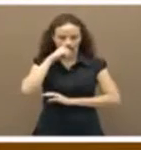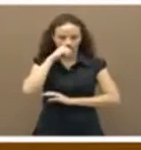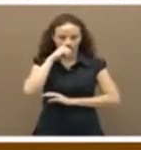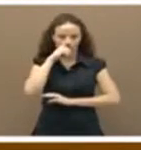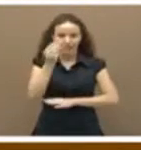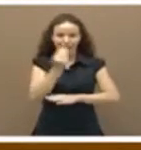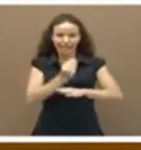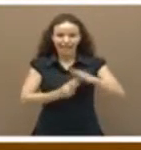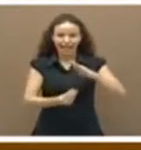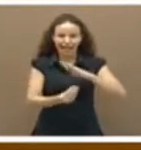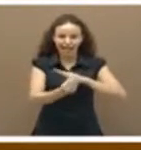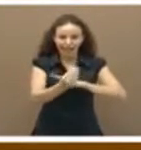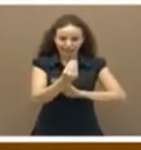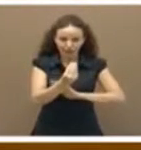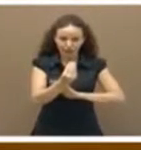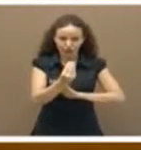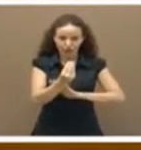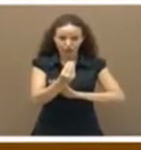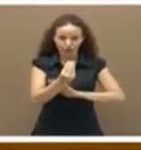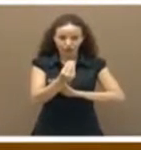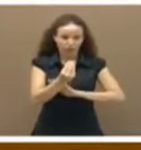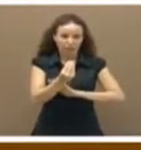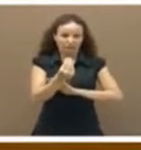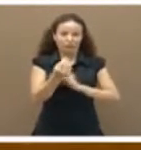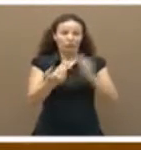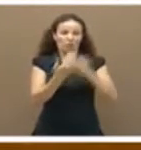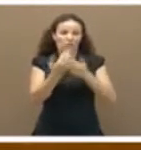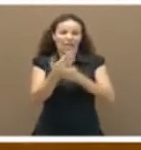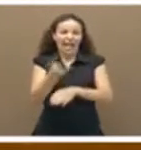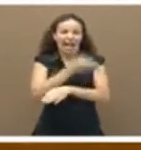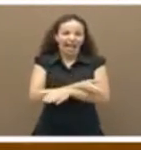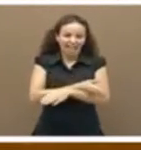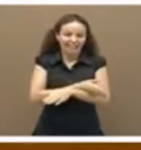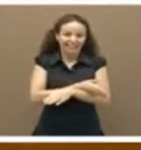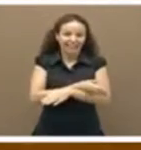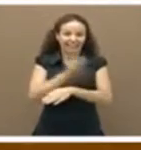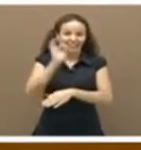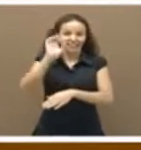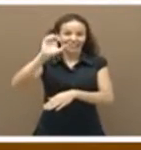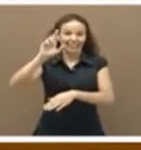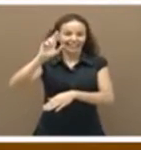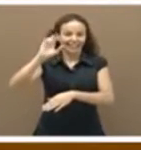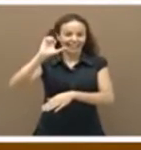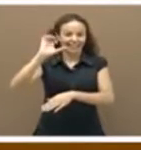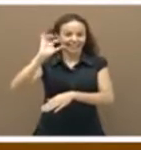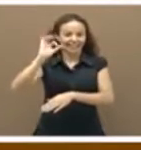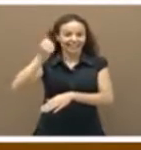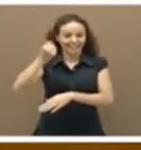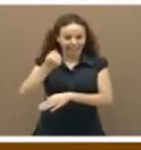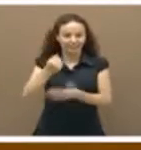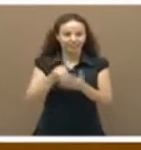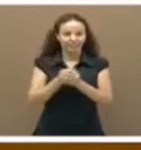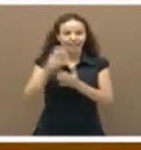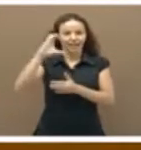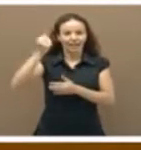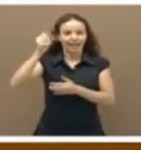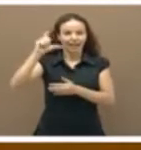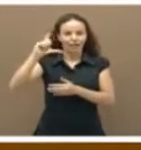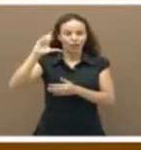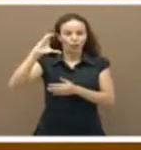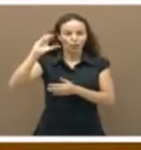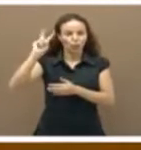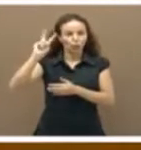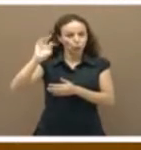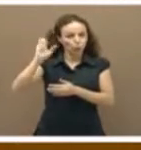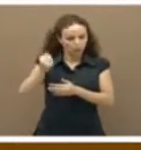Nació unos días antes de que lo hiciera Teresa de Calcuta, unas semanas antes de que en otra Puebla se iniciara la Revolución Mexicana, o